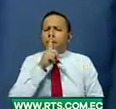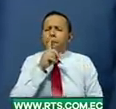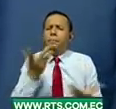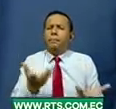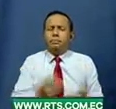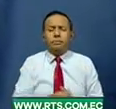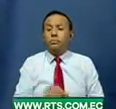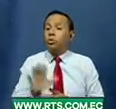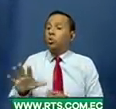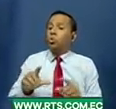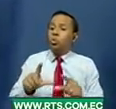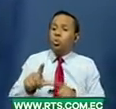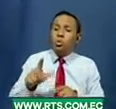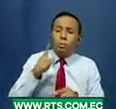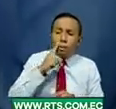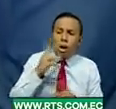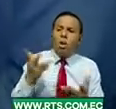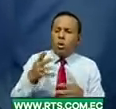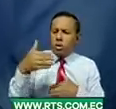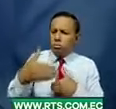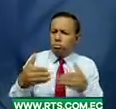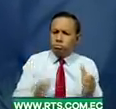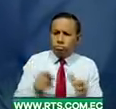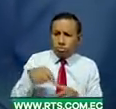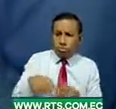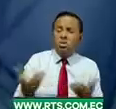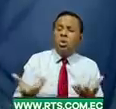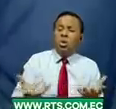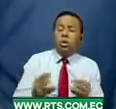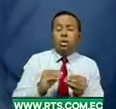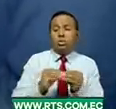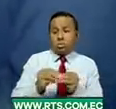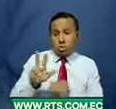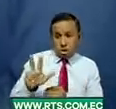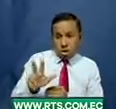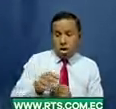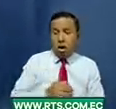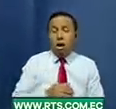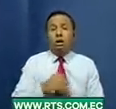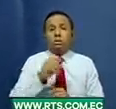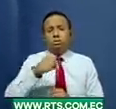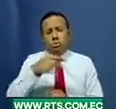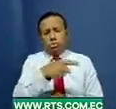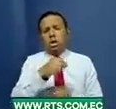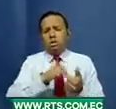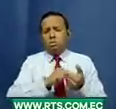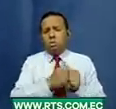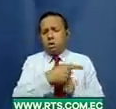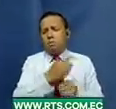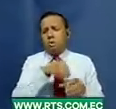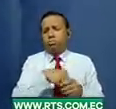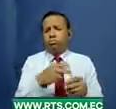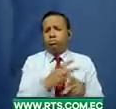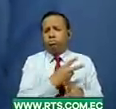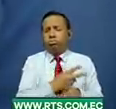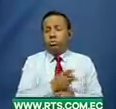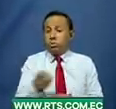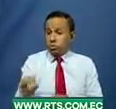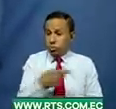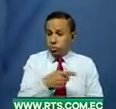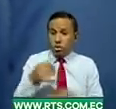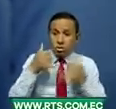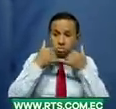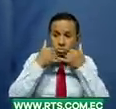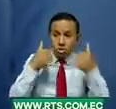pabellón está en el pabellón 3 bajo. ¿Ahí todavía incidentes? No sí, problema. Hubo. Descabezados, me creo que hubieron ahí. ¿Pero ya se comunicó a su padre con